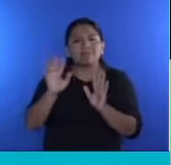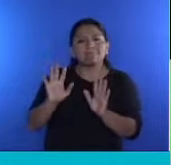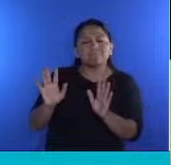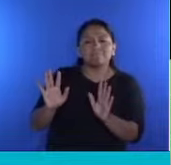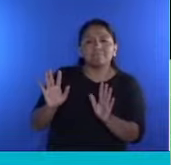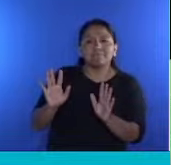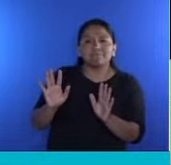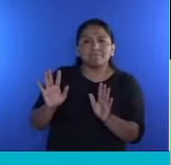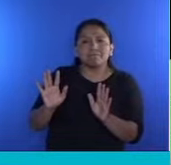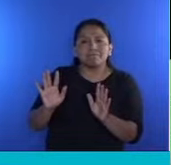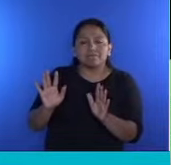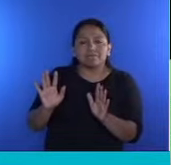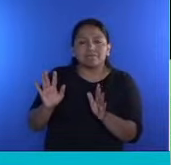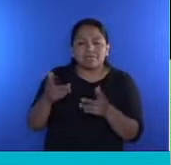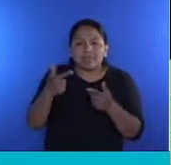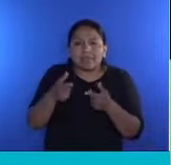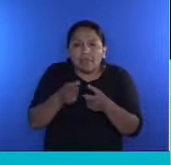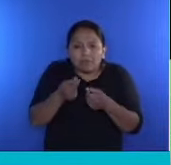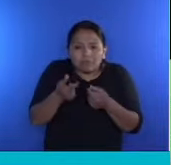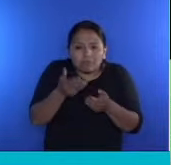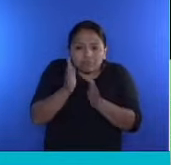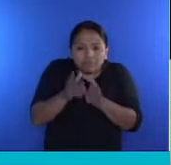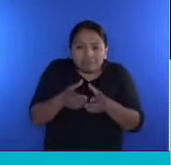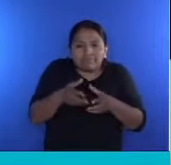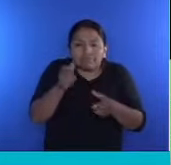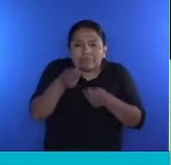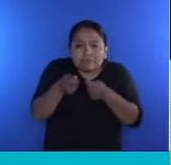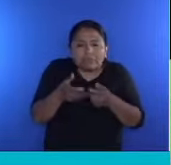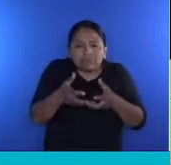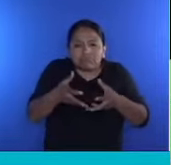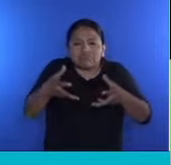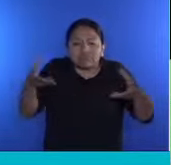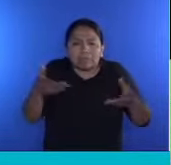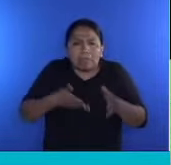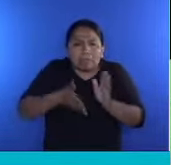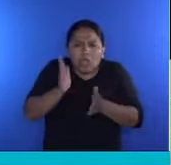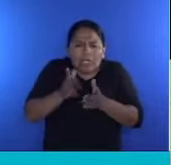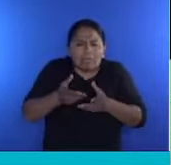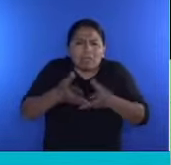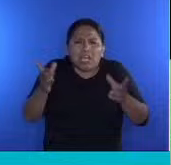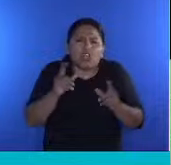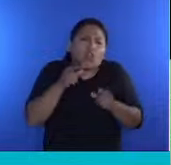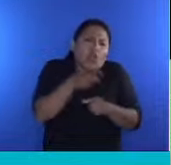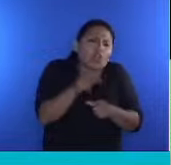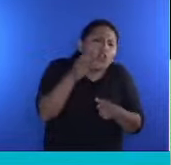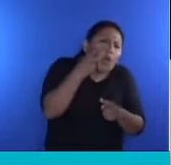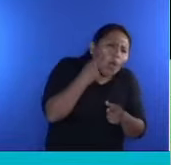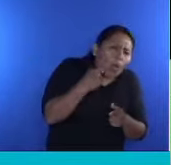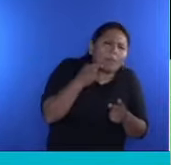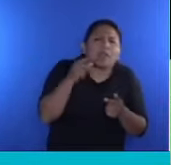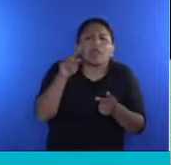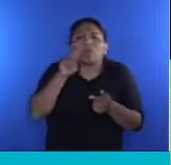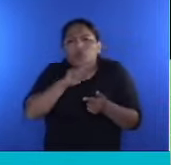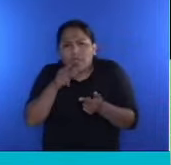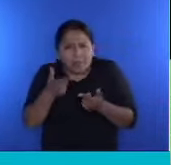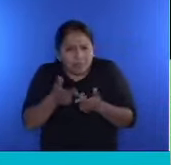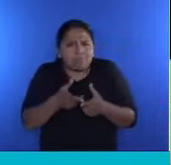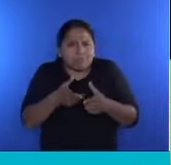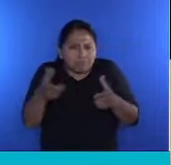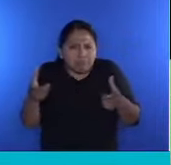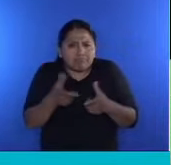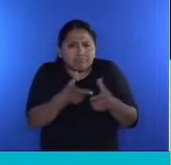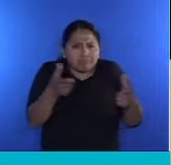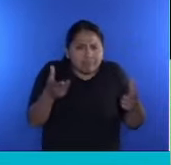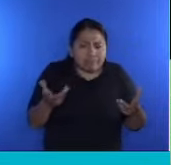cosas aumentan. Y tenemos cada vez más violencia, no solamente contra los hombres, sino contra las mujeres. Ahora hace